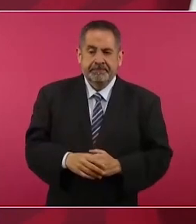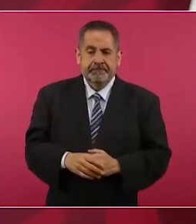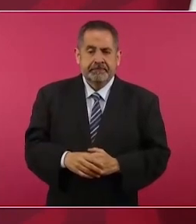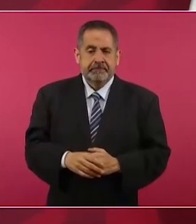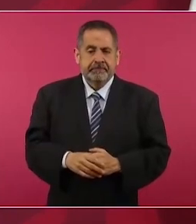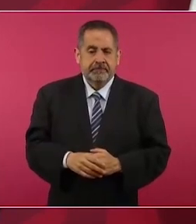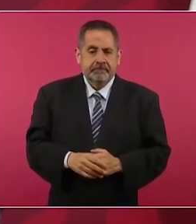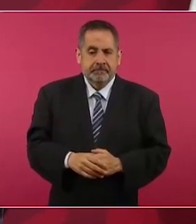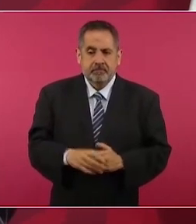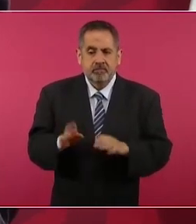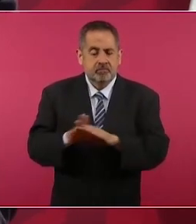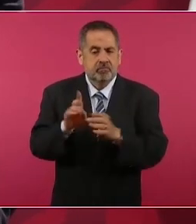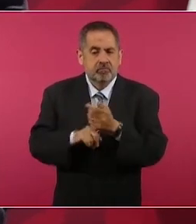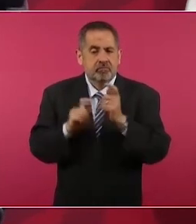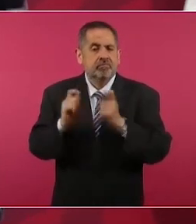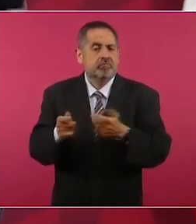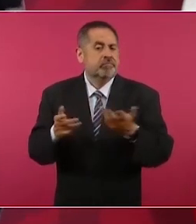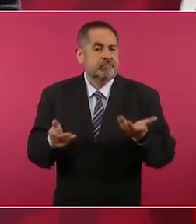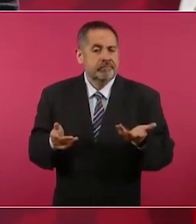Y no